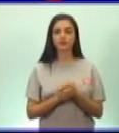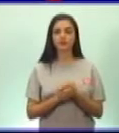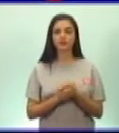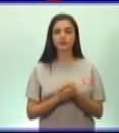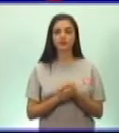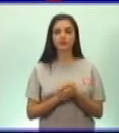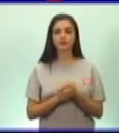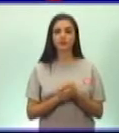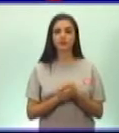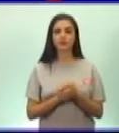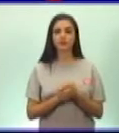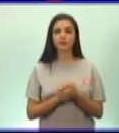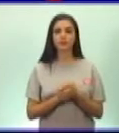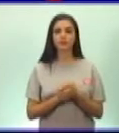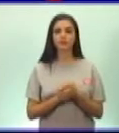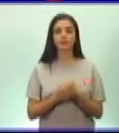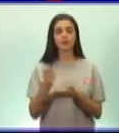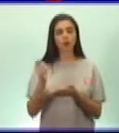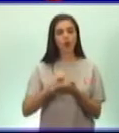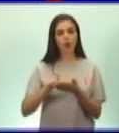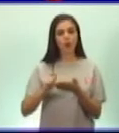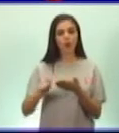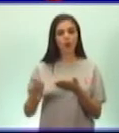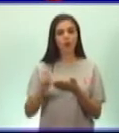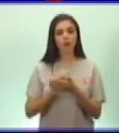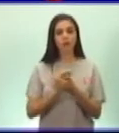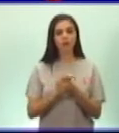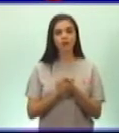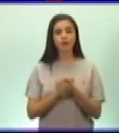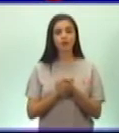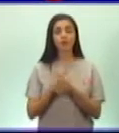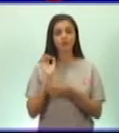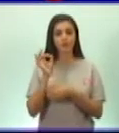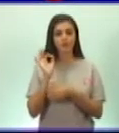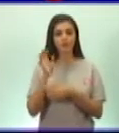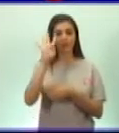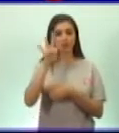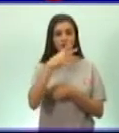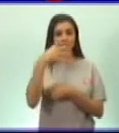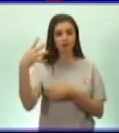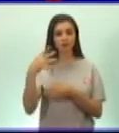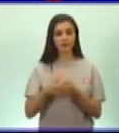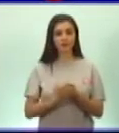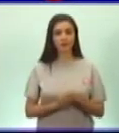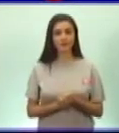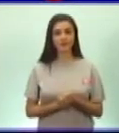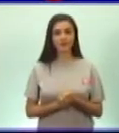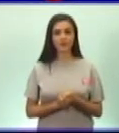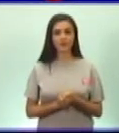216. Vayan copiando esta tabla.